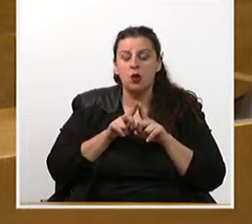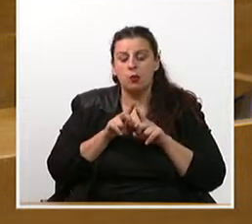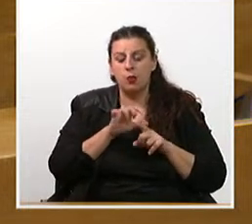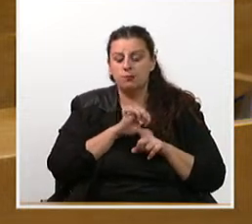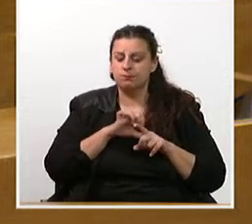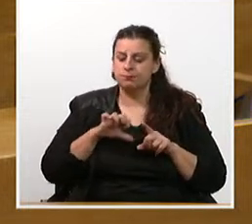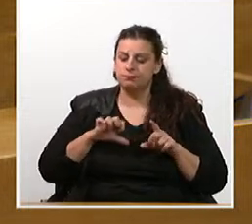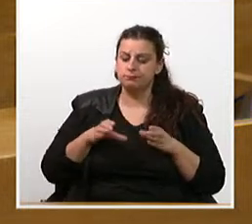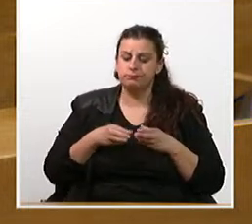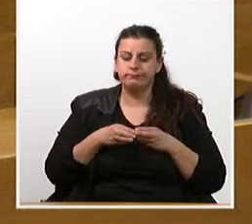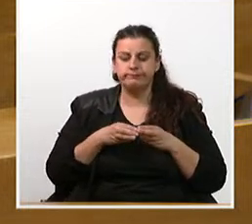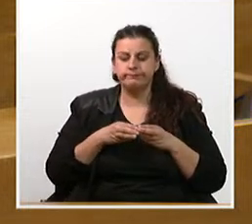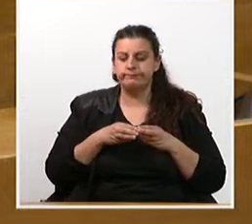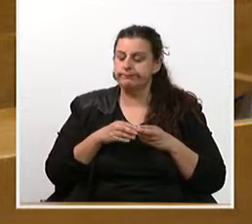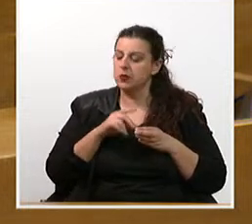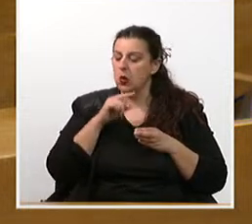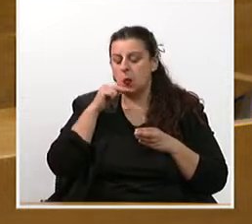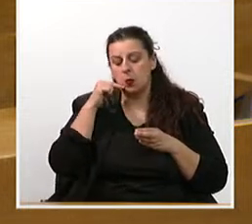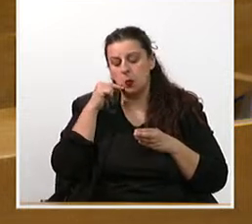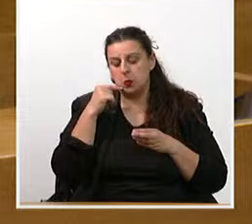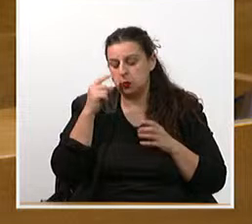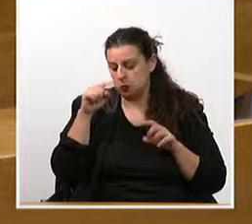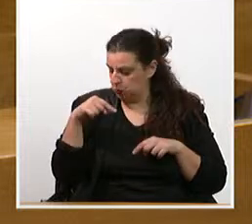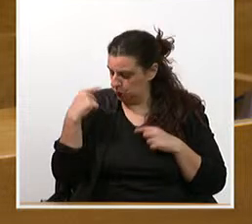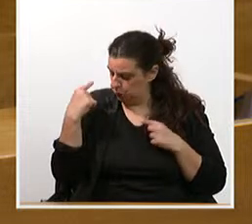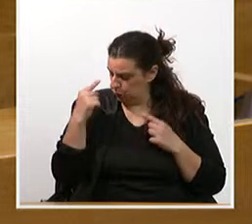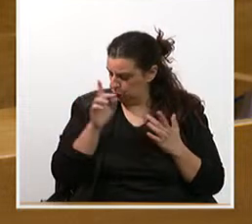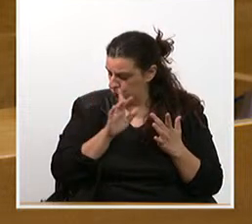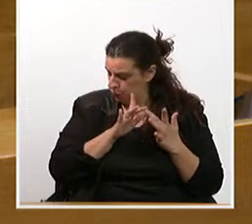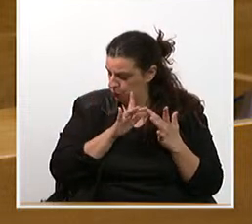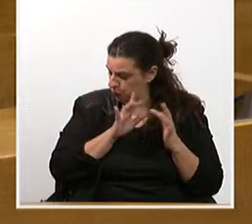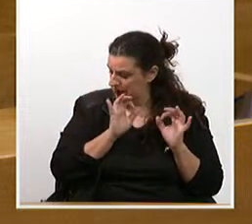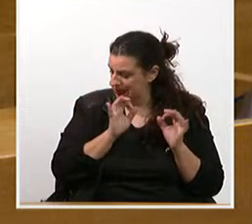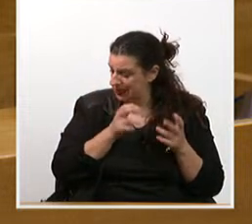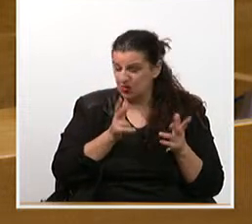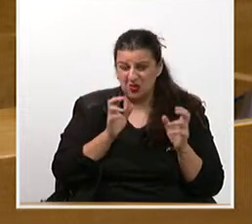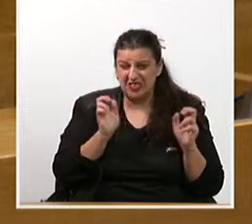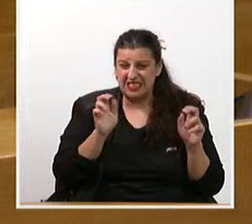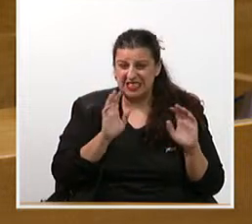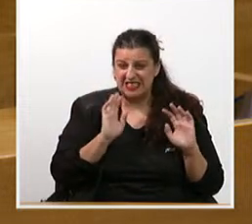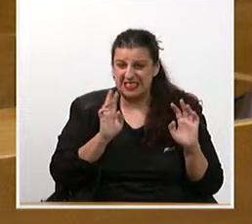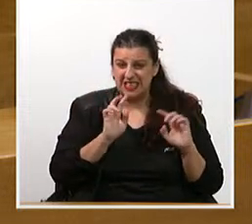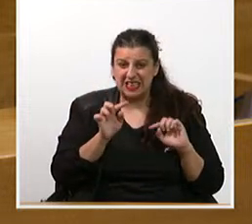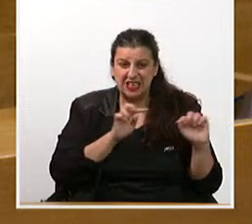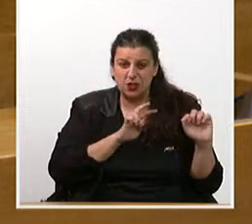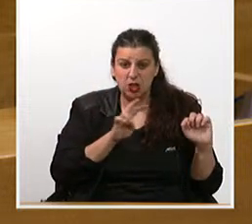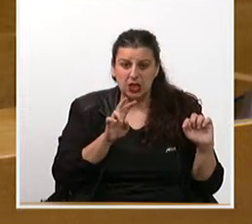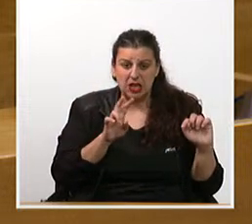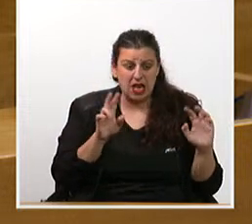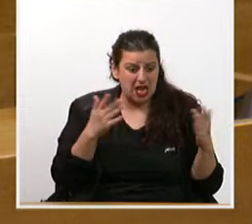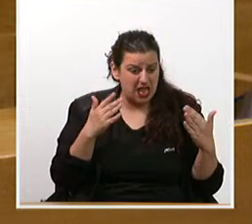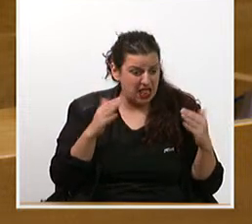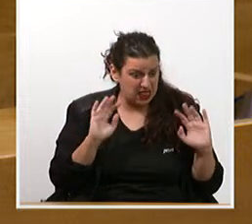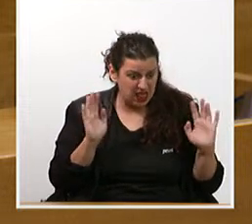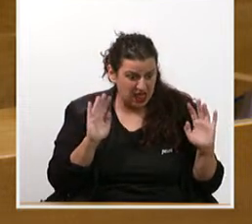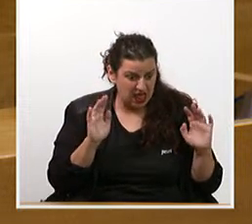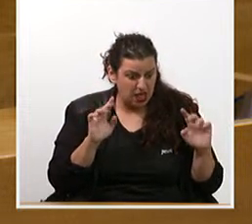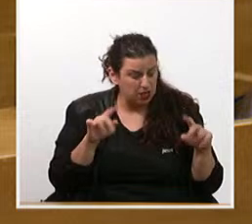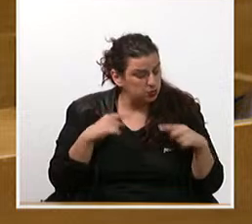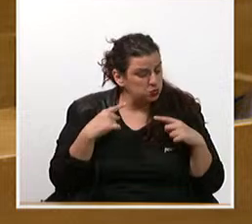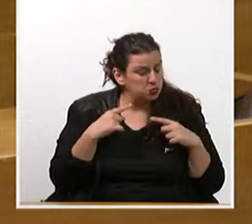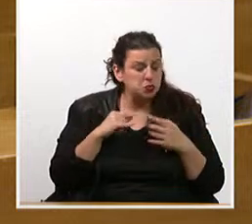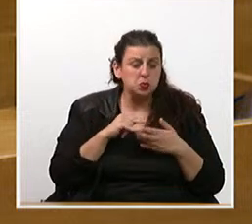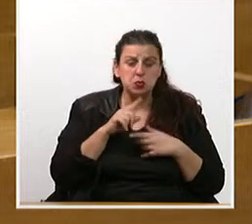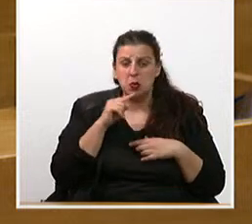compromis que actuaba de forma aislada Sin contacto alguno autorizado con otras direcciones generales de la propia consellería y con